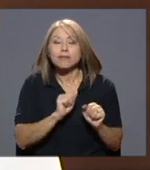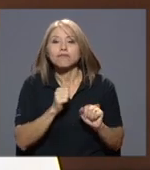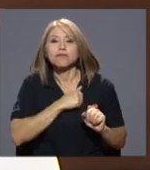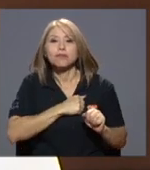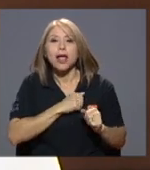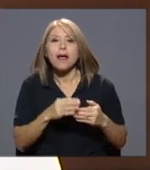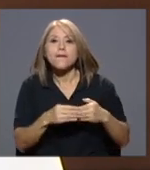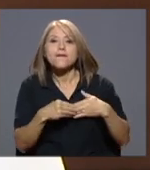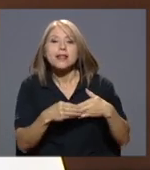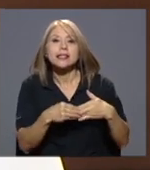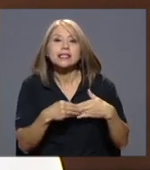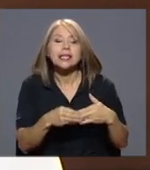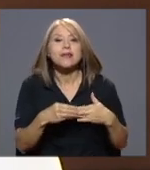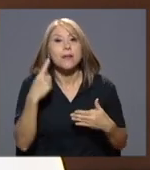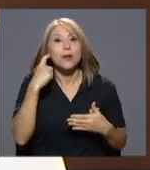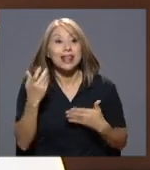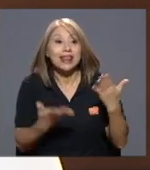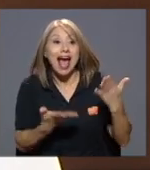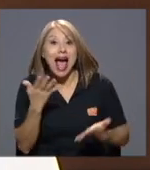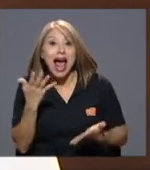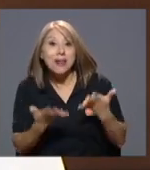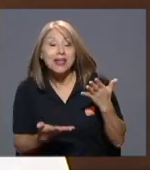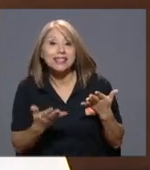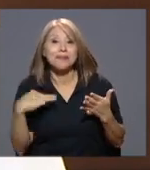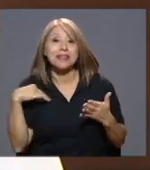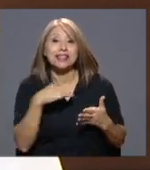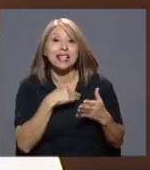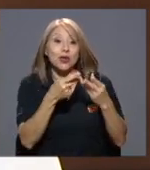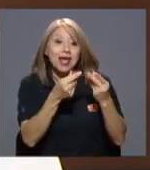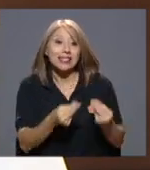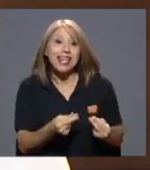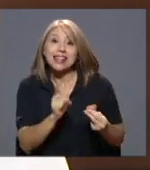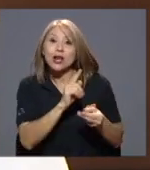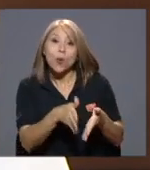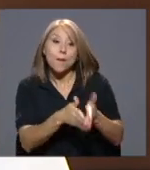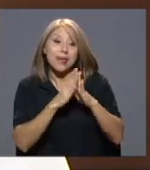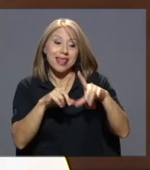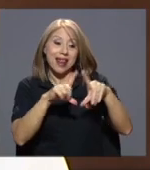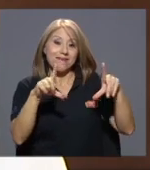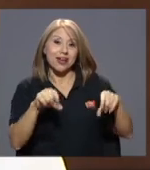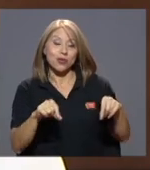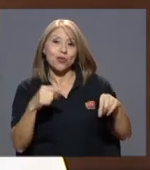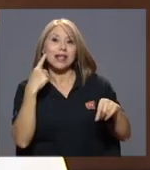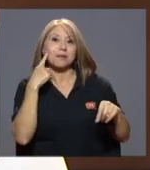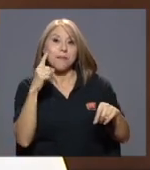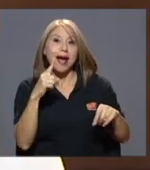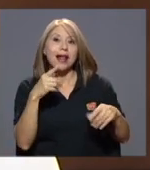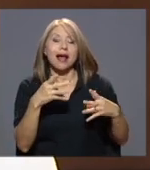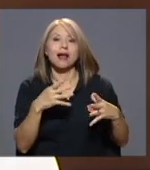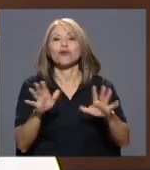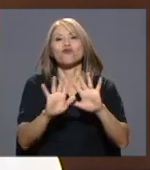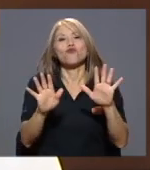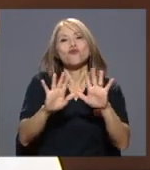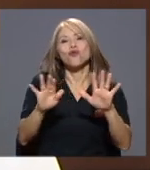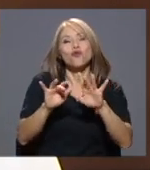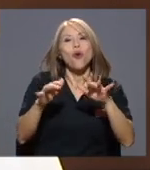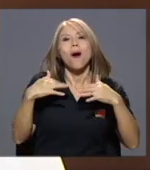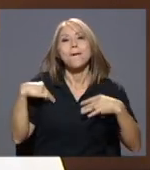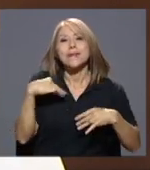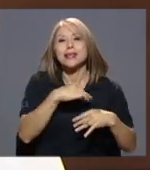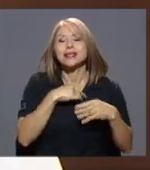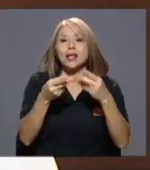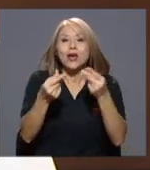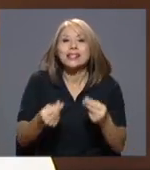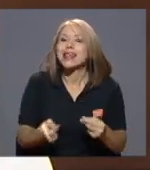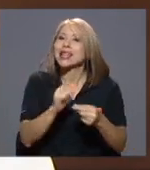iba a pedir más las facturas para ese ahorro, etc. Aquí eso lo eliminamos. Hacienda no se va a oponer. Más bien es dinero de nosotros, porque todo esto ya los